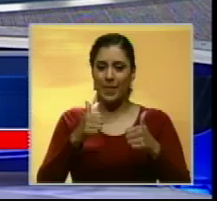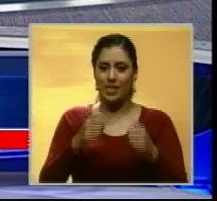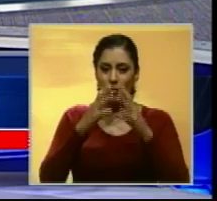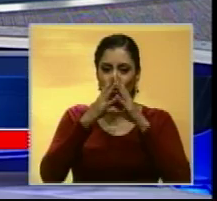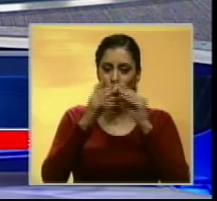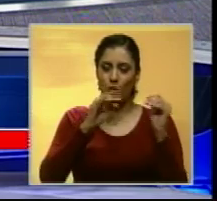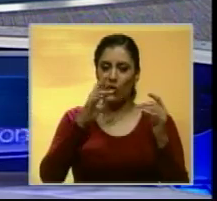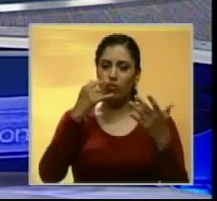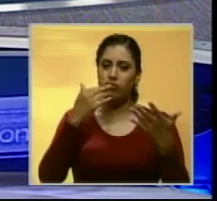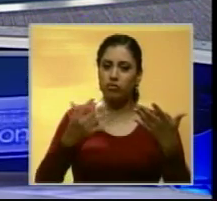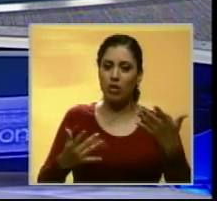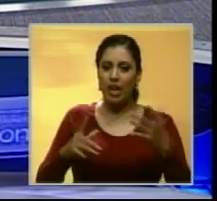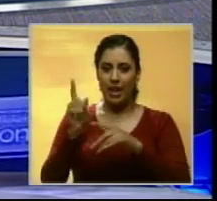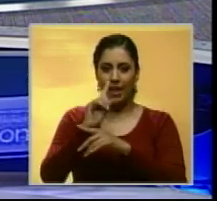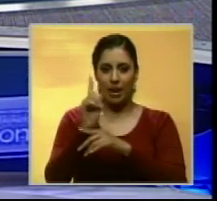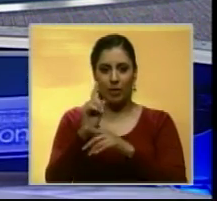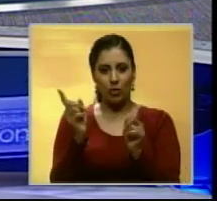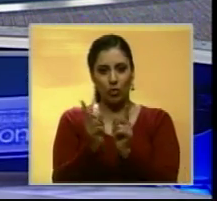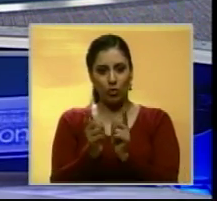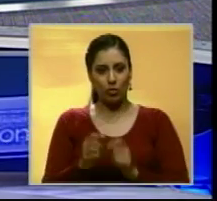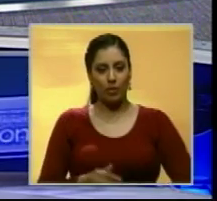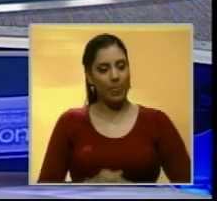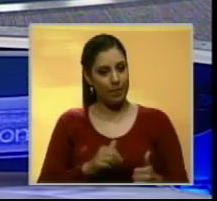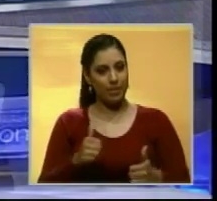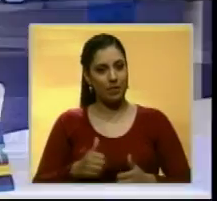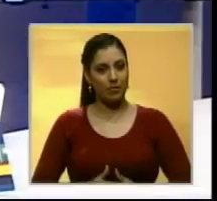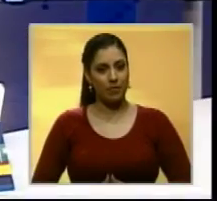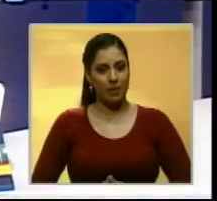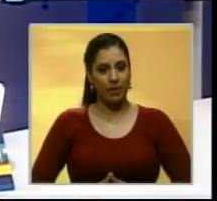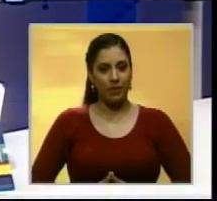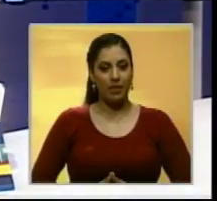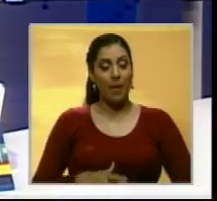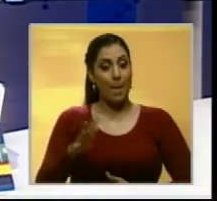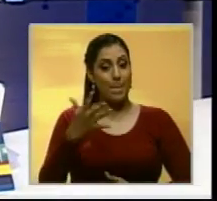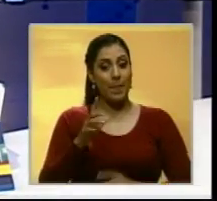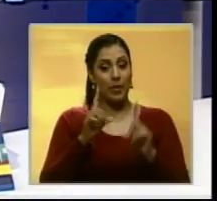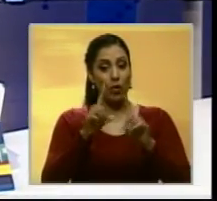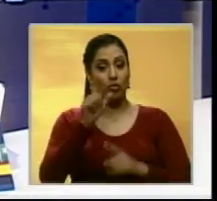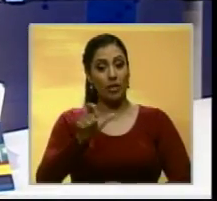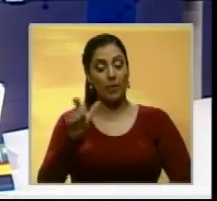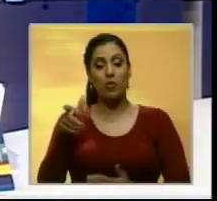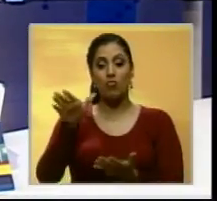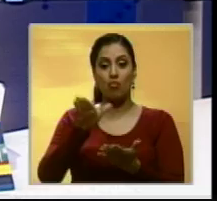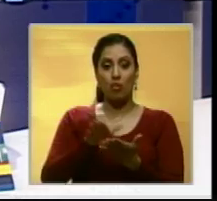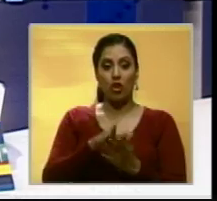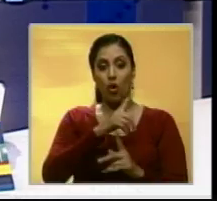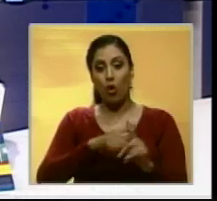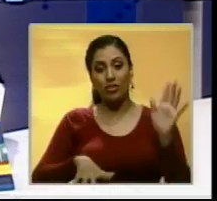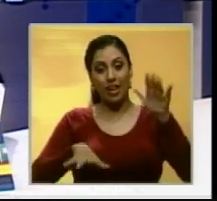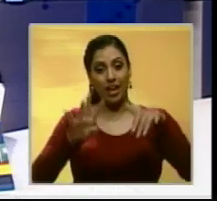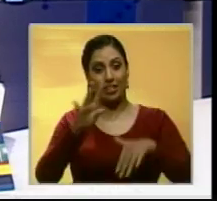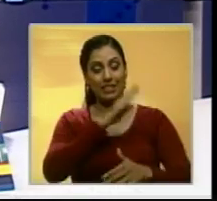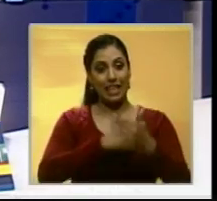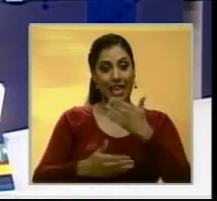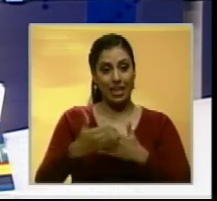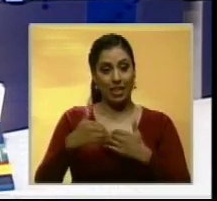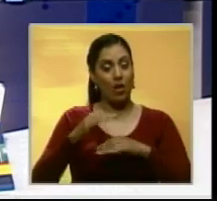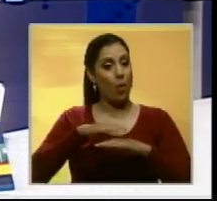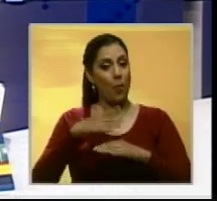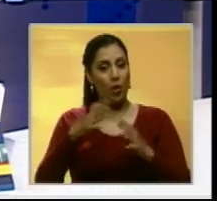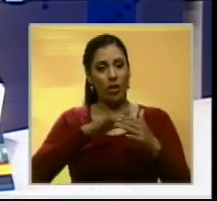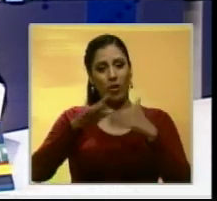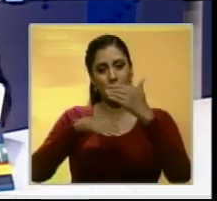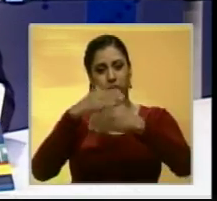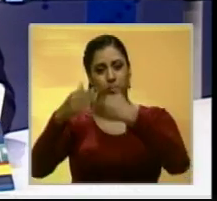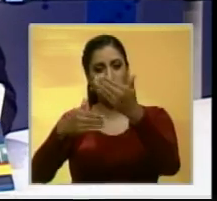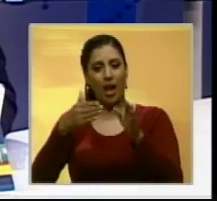Vamos a iniciar con las informaciones y todos los detalles. Comenzamos. Al menos 11 personas murieron y otras 14 resultaron heridas tras volcar